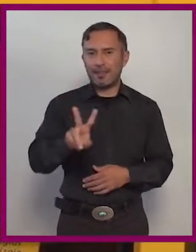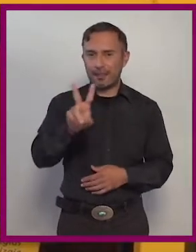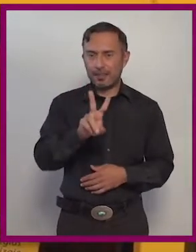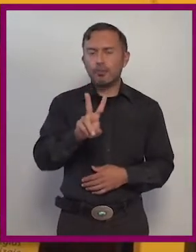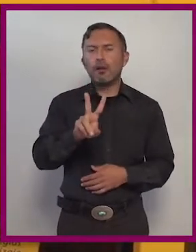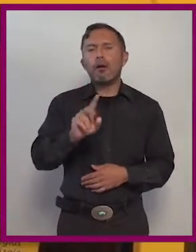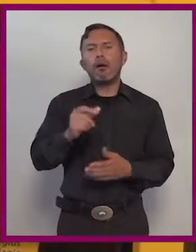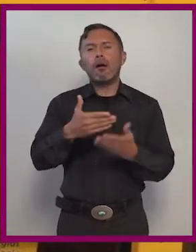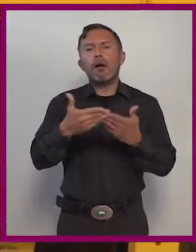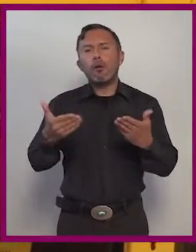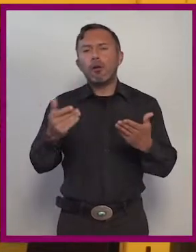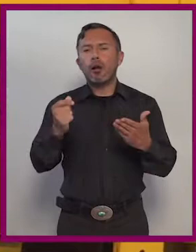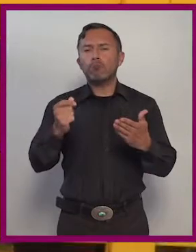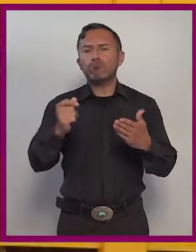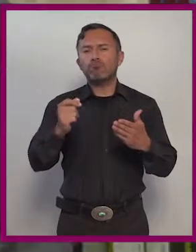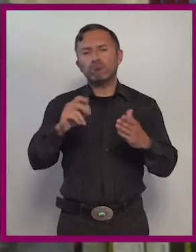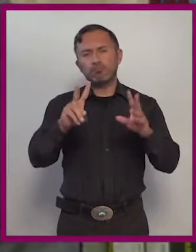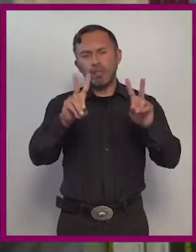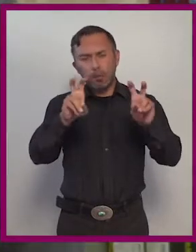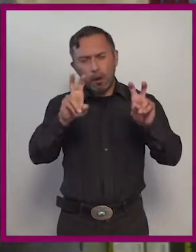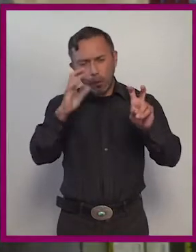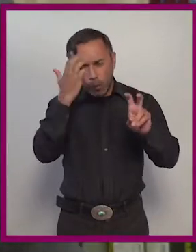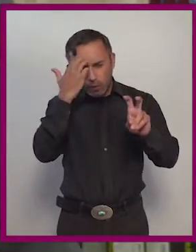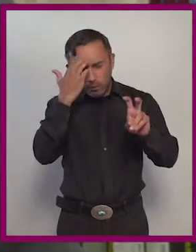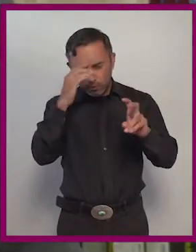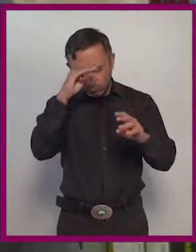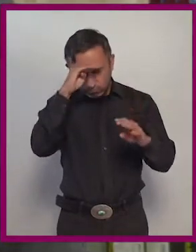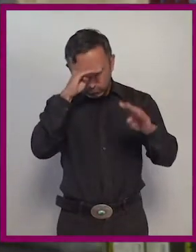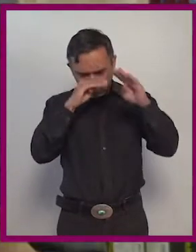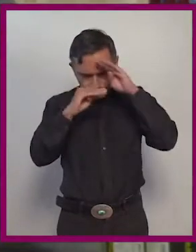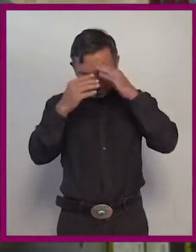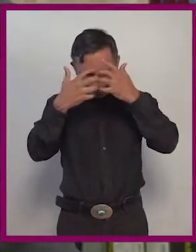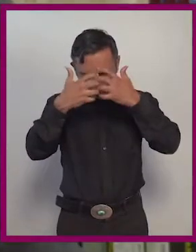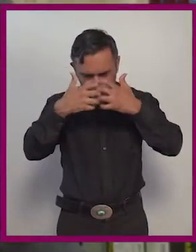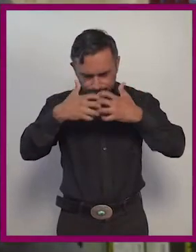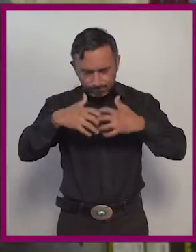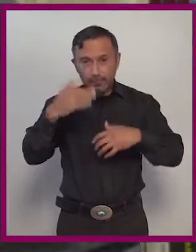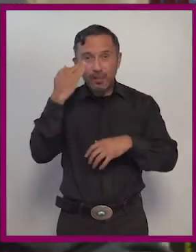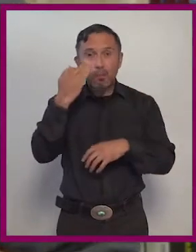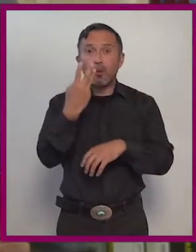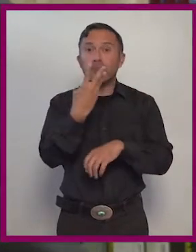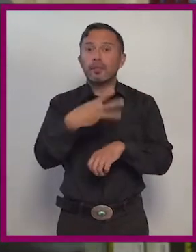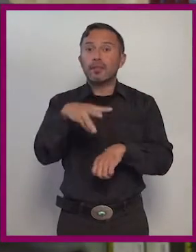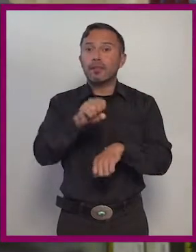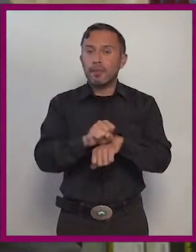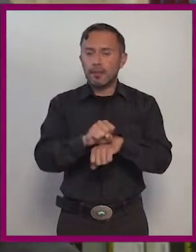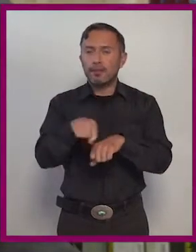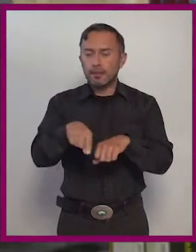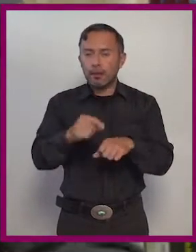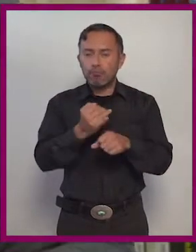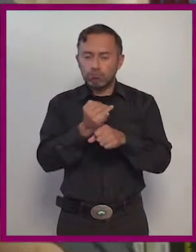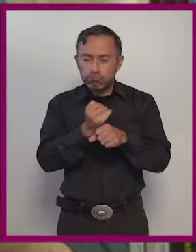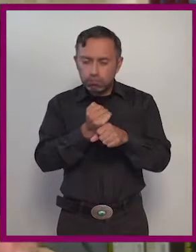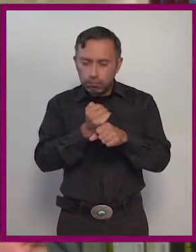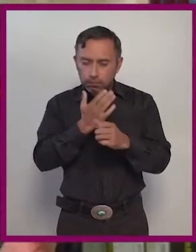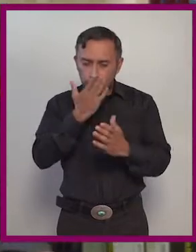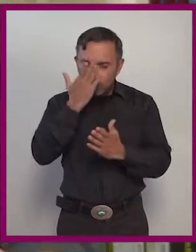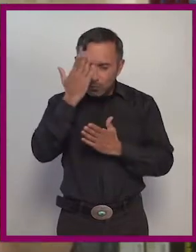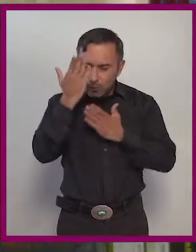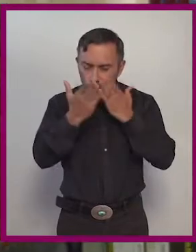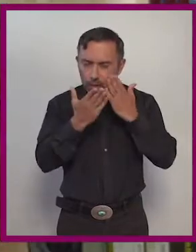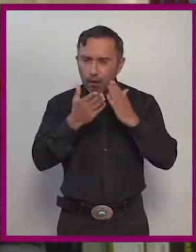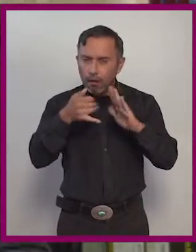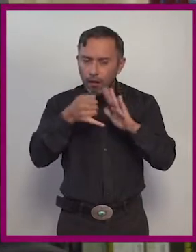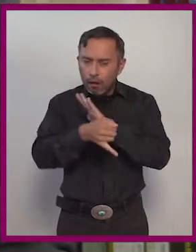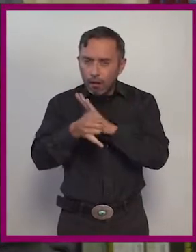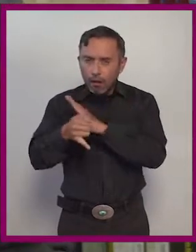reflexión y construcción de conocimiento. 3 semanas ya en esta experiencia, en esta exploración, en este recorrido por